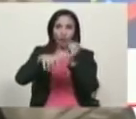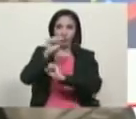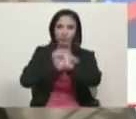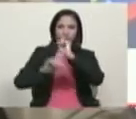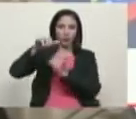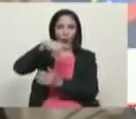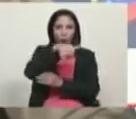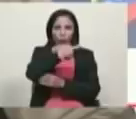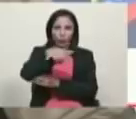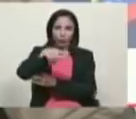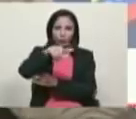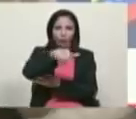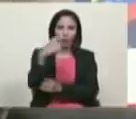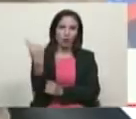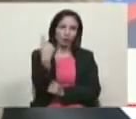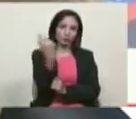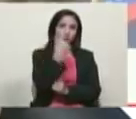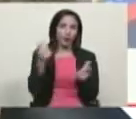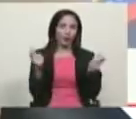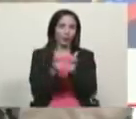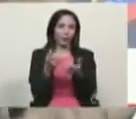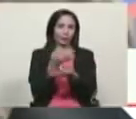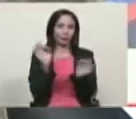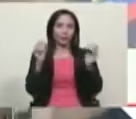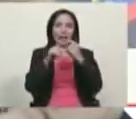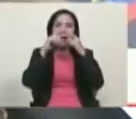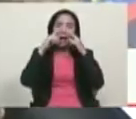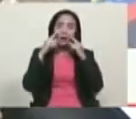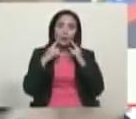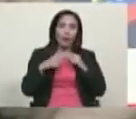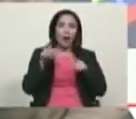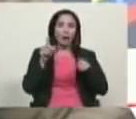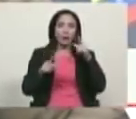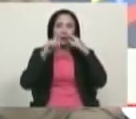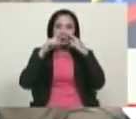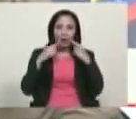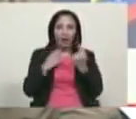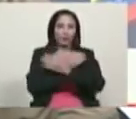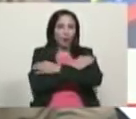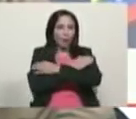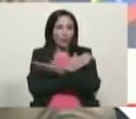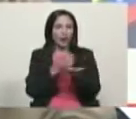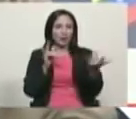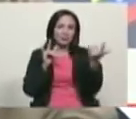reunión extraordinaria que terminó en lágrimas, de emoción y abrazos.